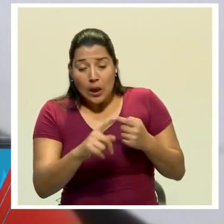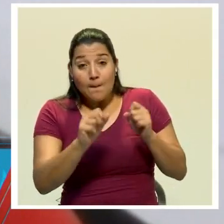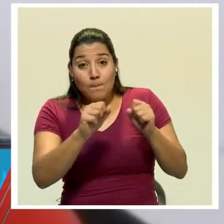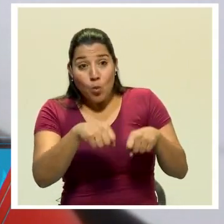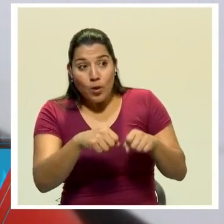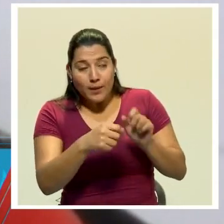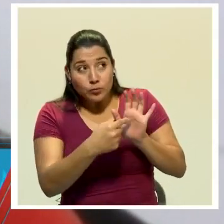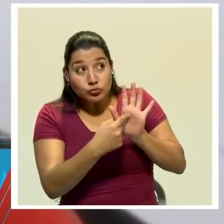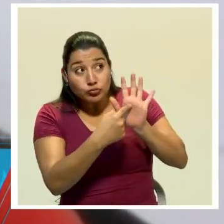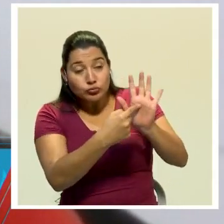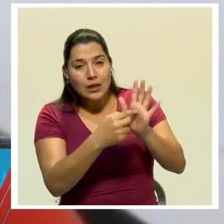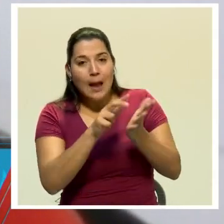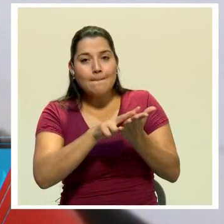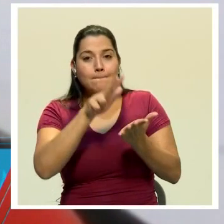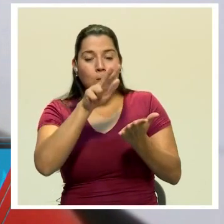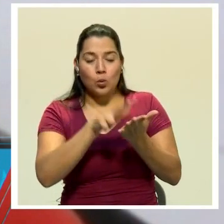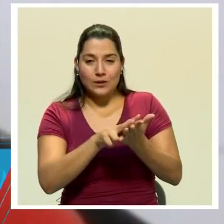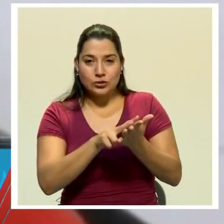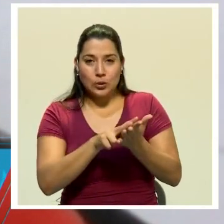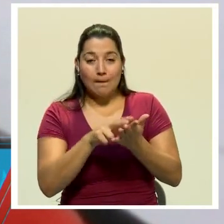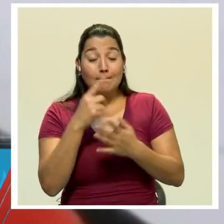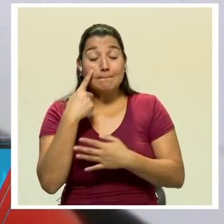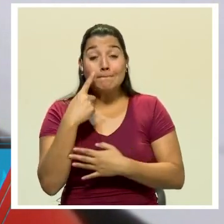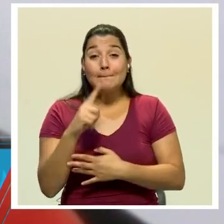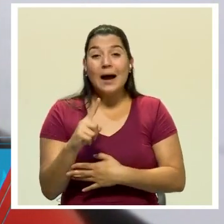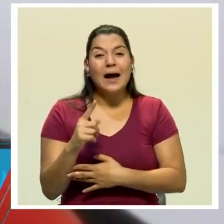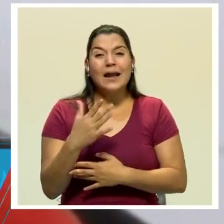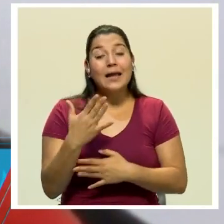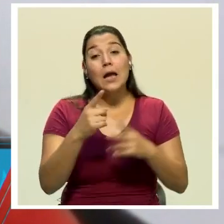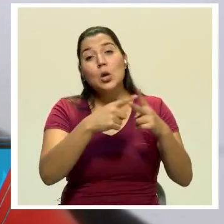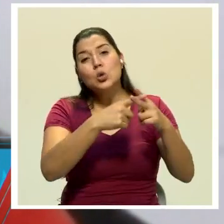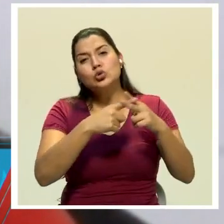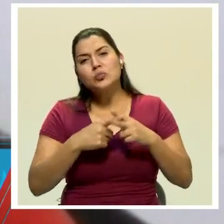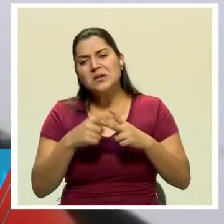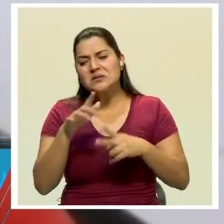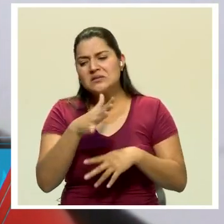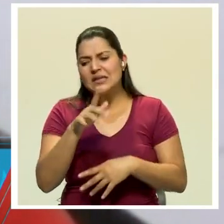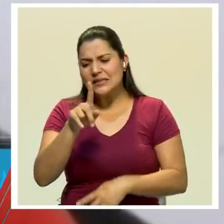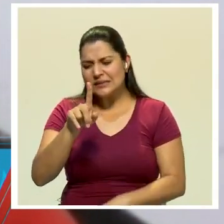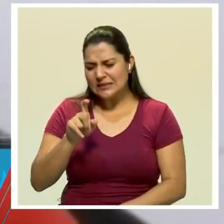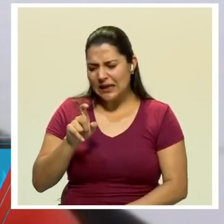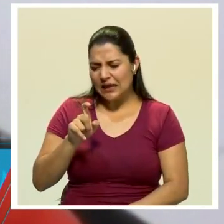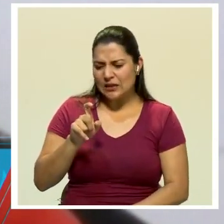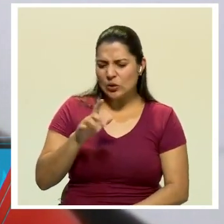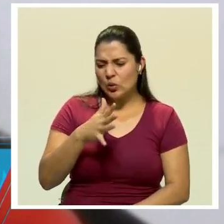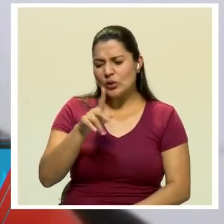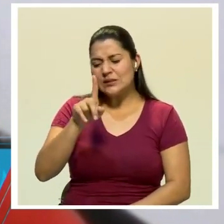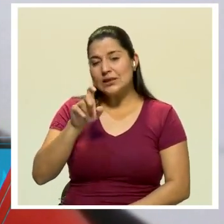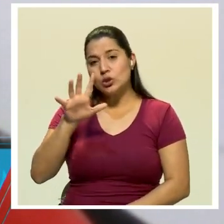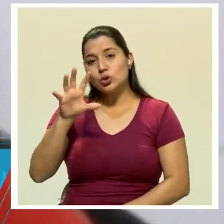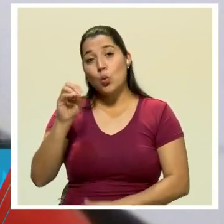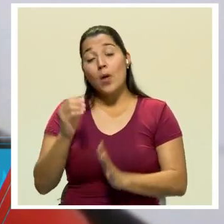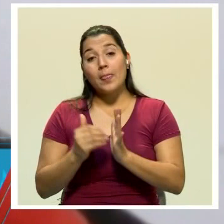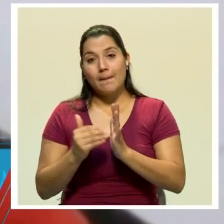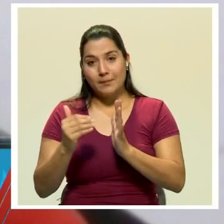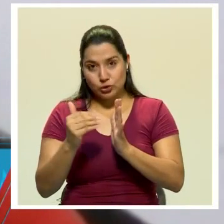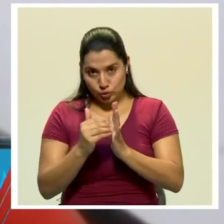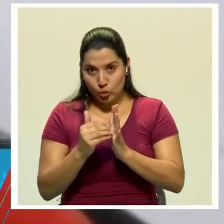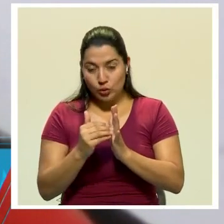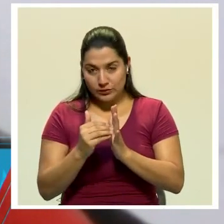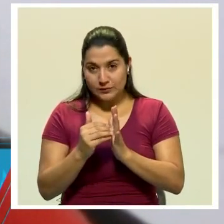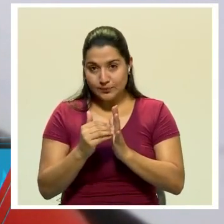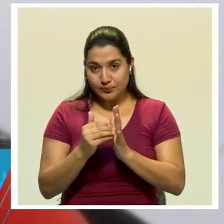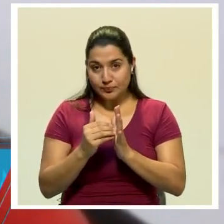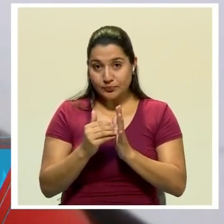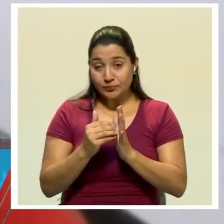ante ellos la aprobación para que nos financien cerca de 150 millones de esos